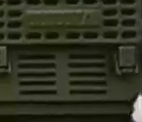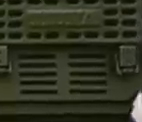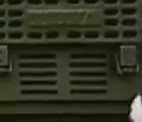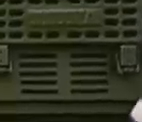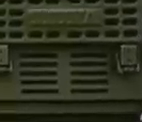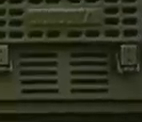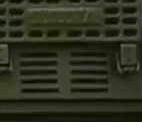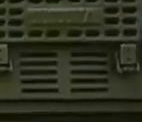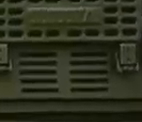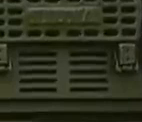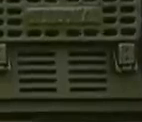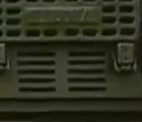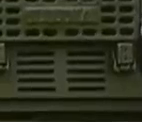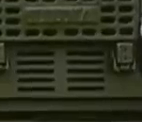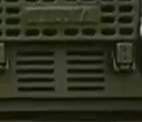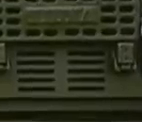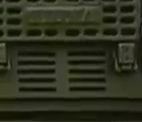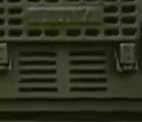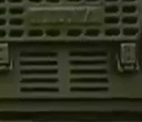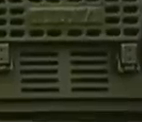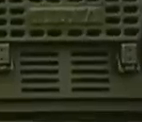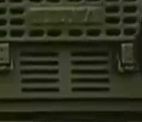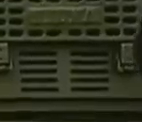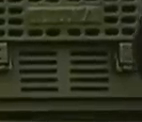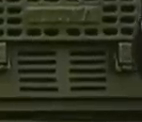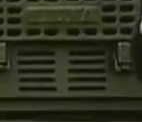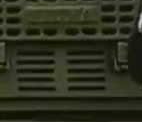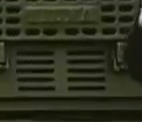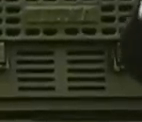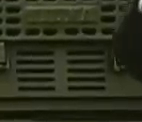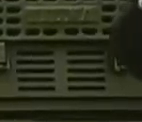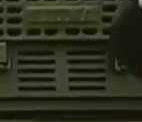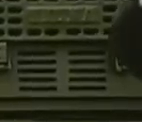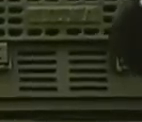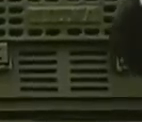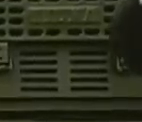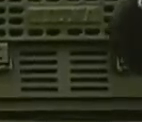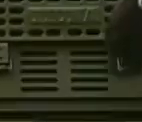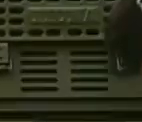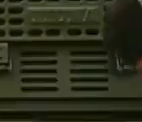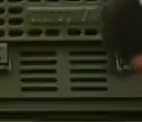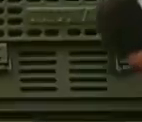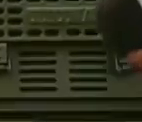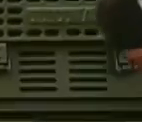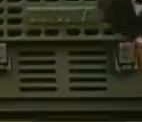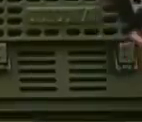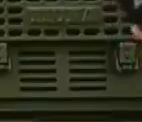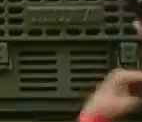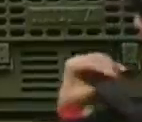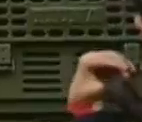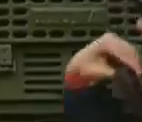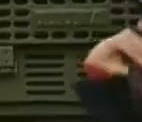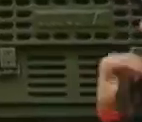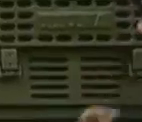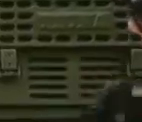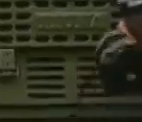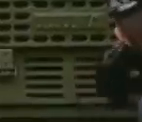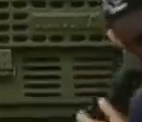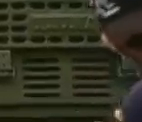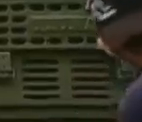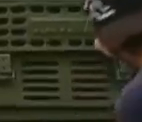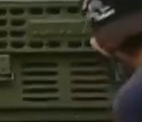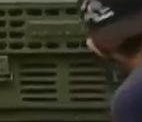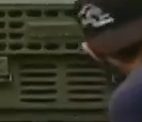casa. Con una mantequillita. ¡Ay, Dios mío! No se salva esta noche. Dale,